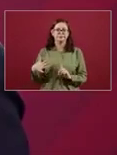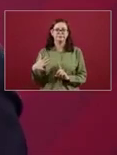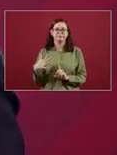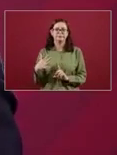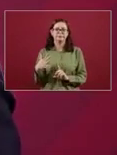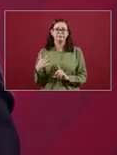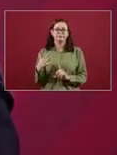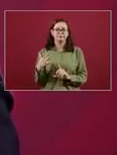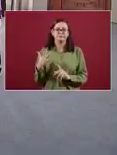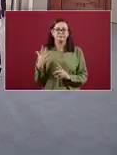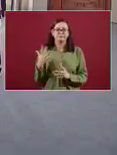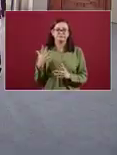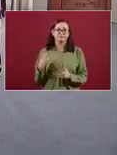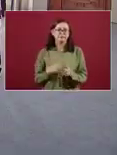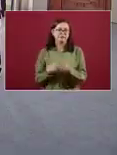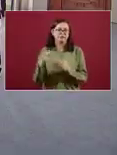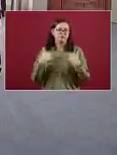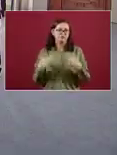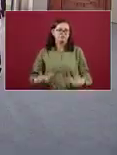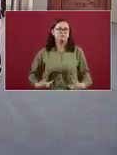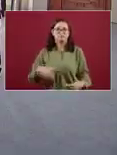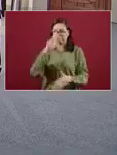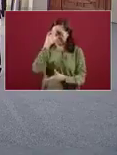la violación de derechos humanos.